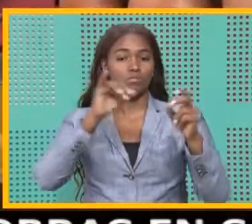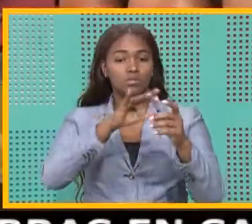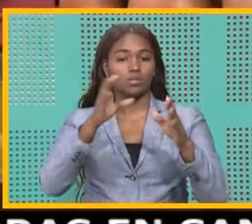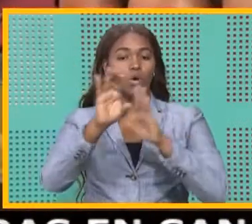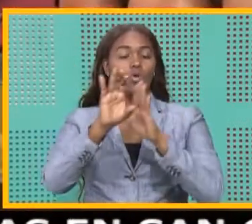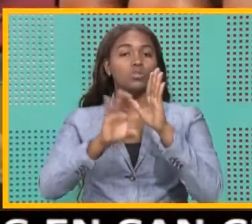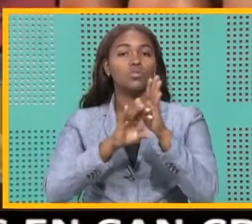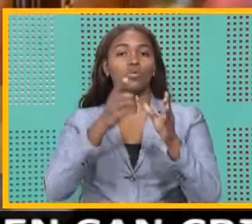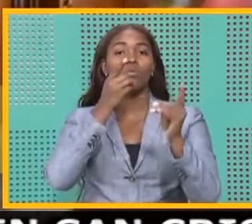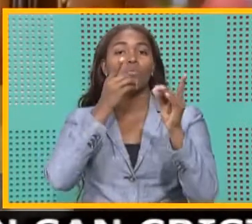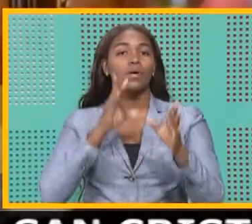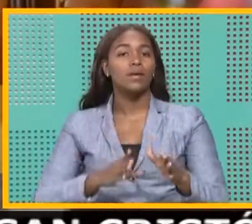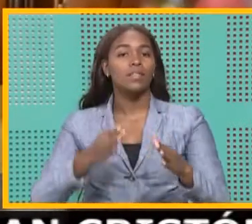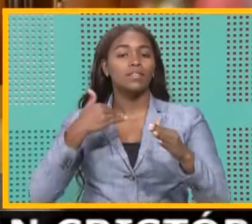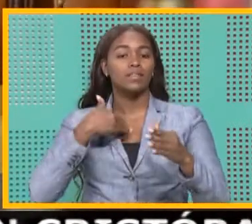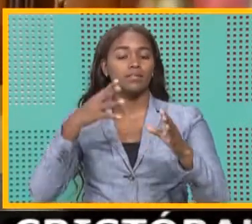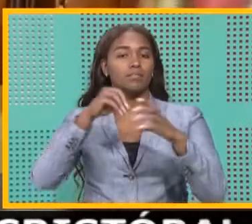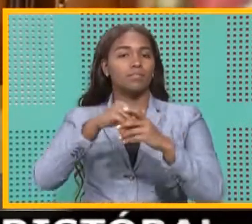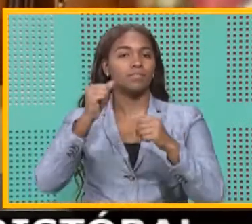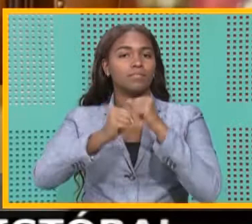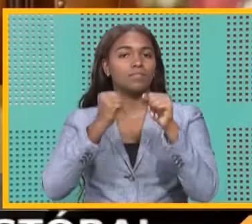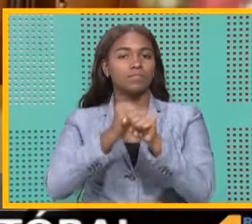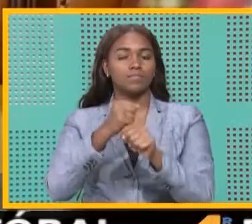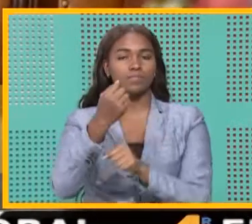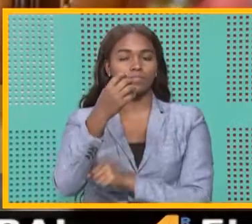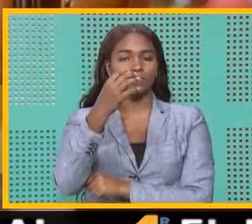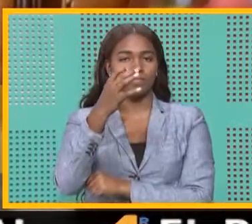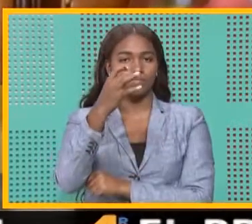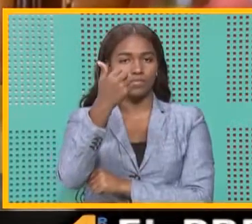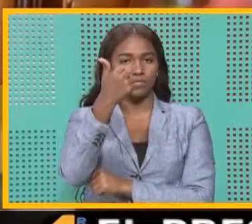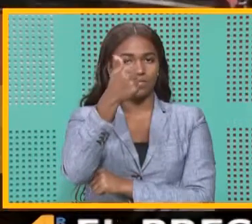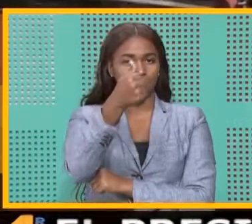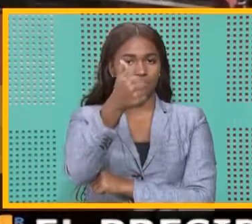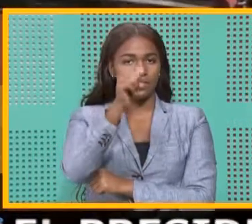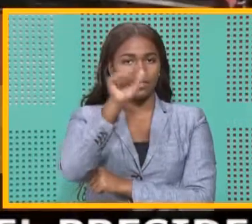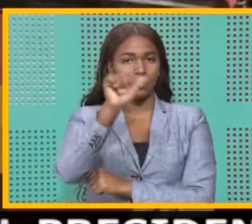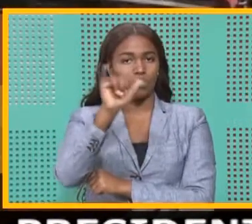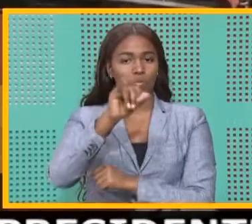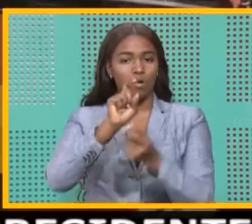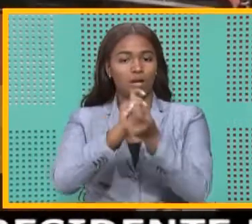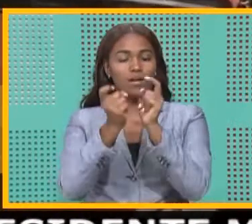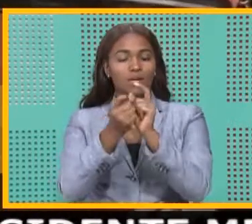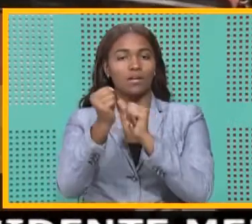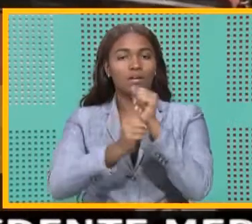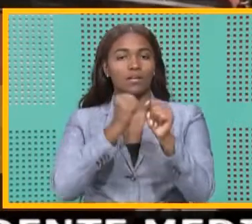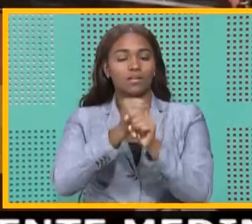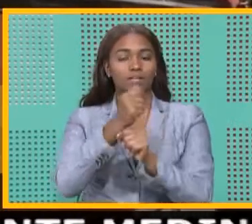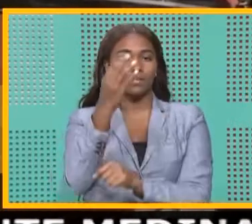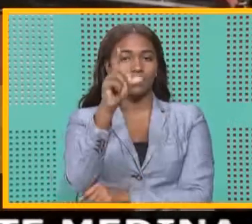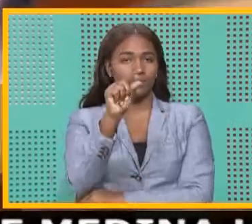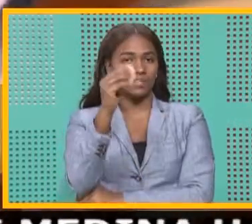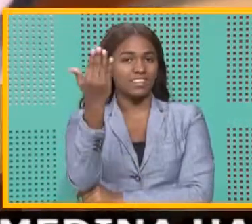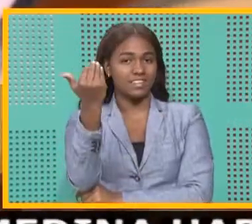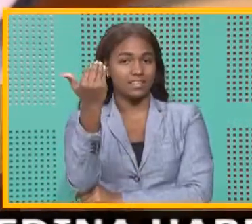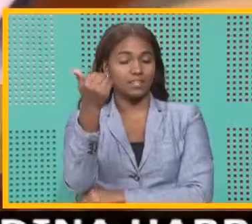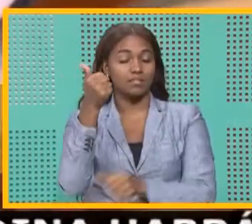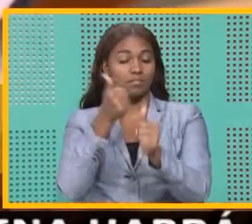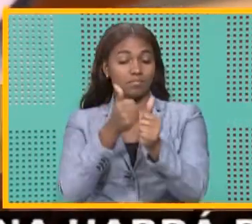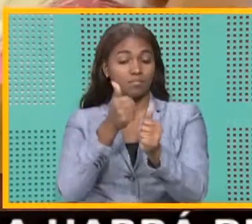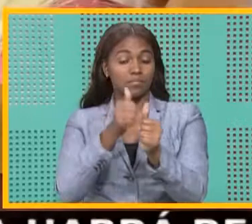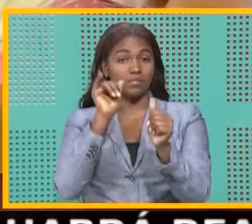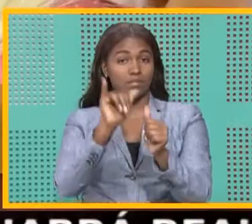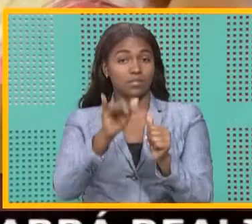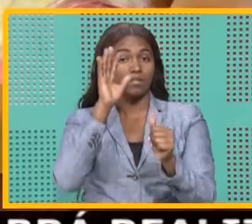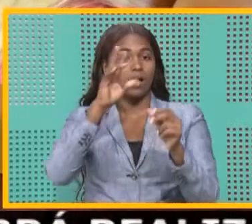Constitución Dominicana, proclamada en el año 2010 y modificada en el 2015. En ese sentido, la frase